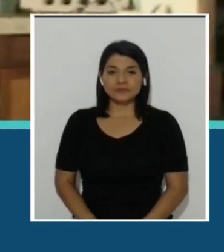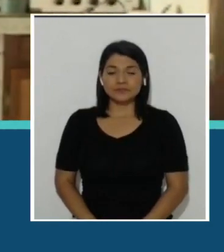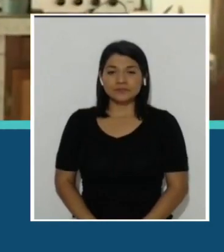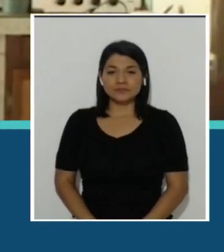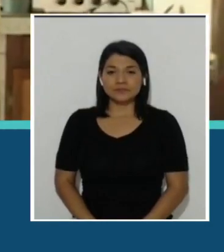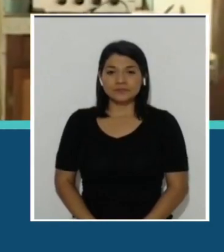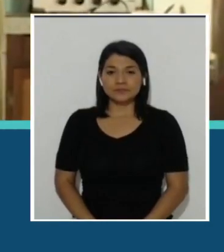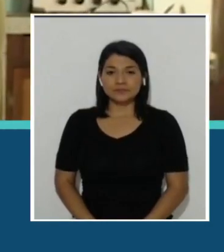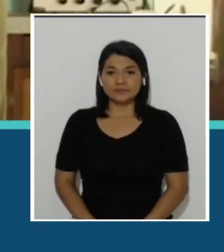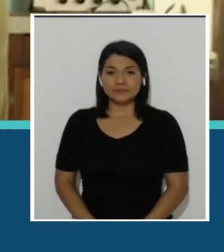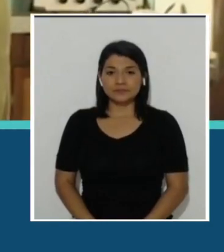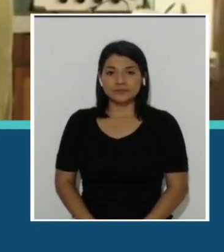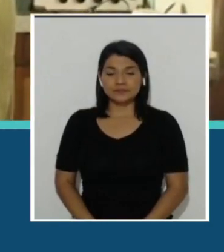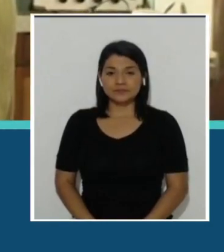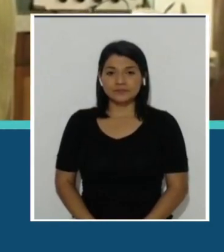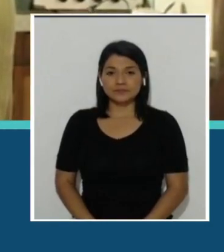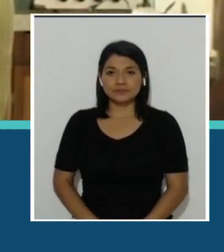¿Aló?